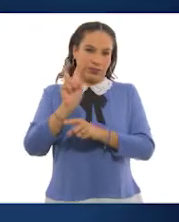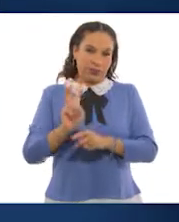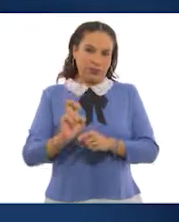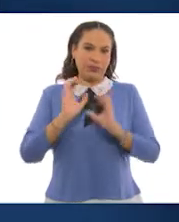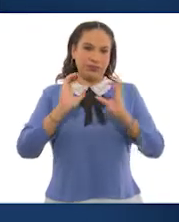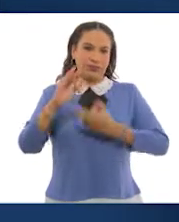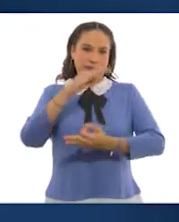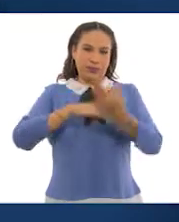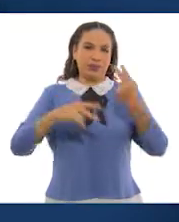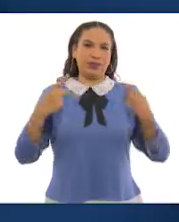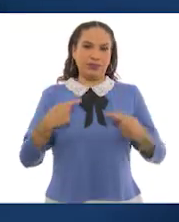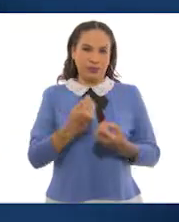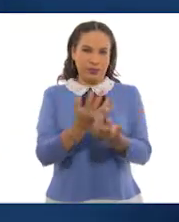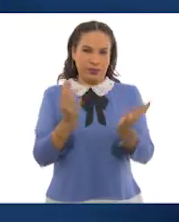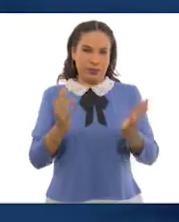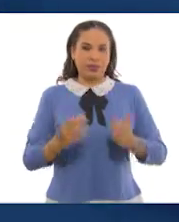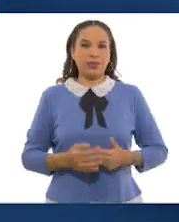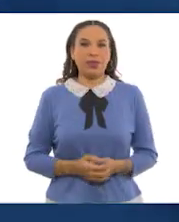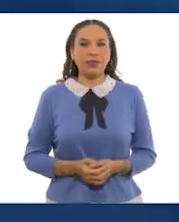unos a los otros.